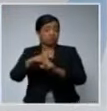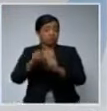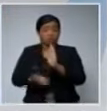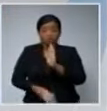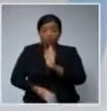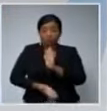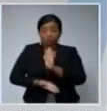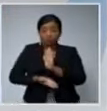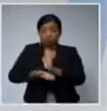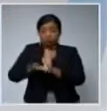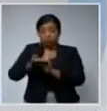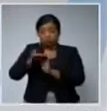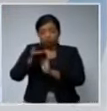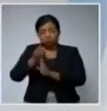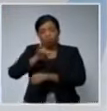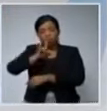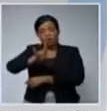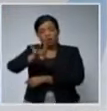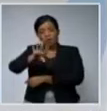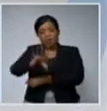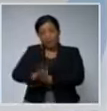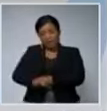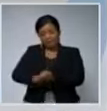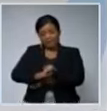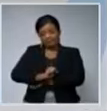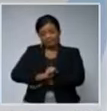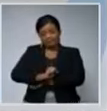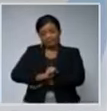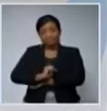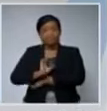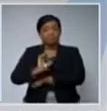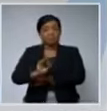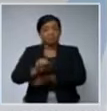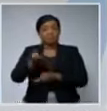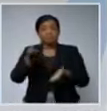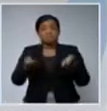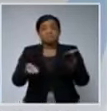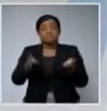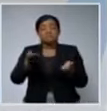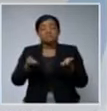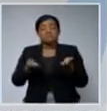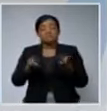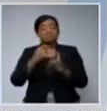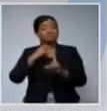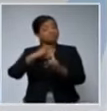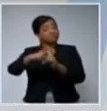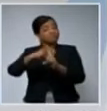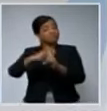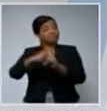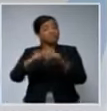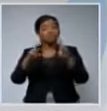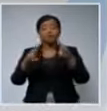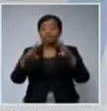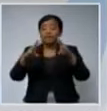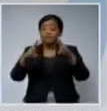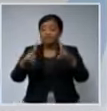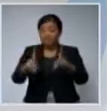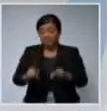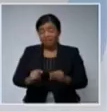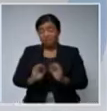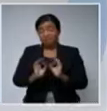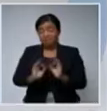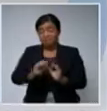que los diagnosticados. Eso es lo que nos permite un balance positivo en cuanto al número de